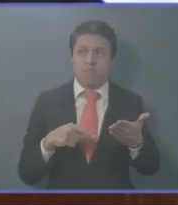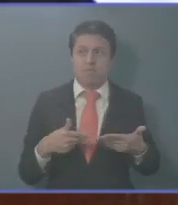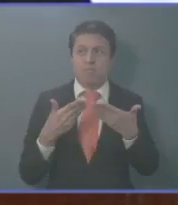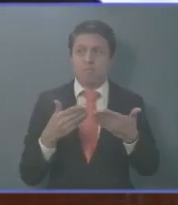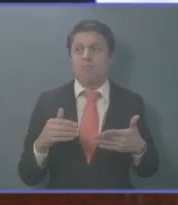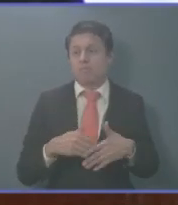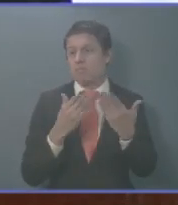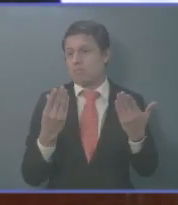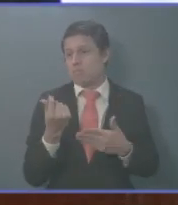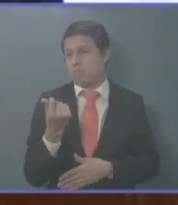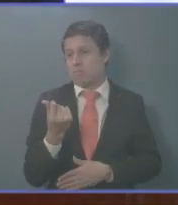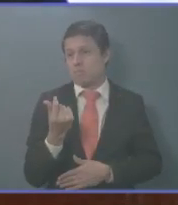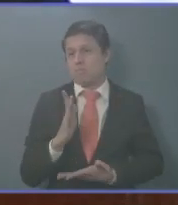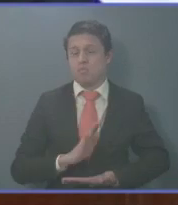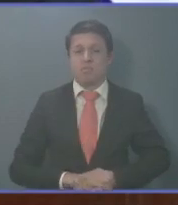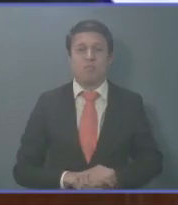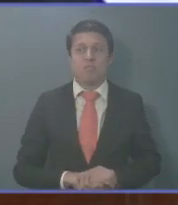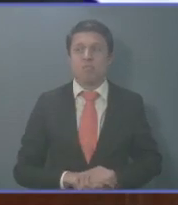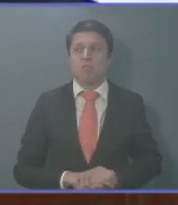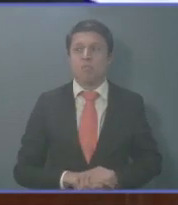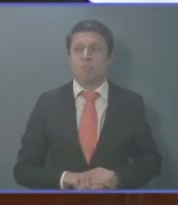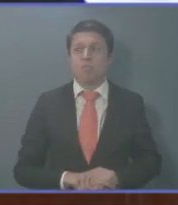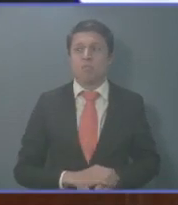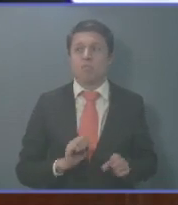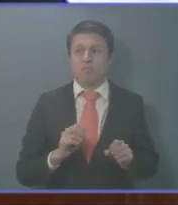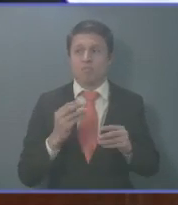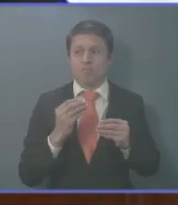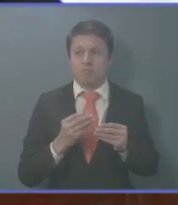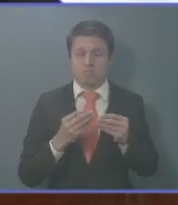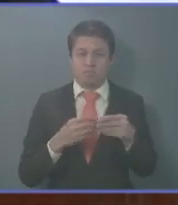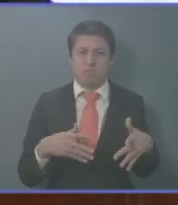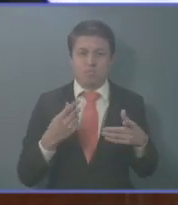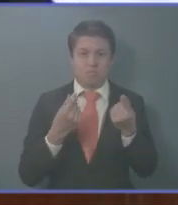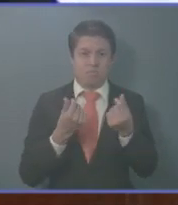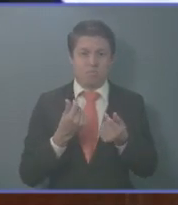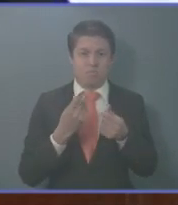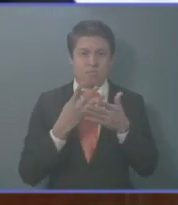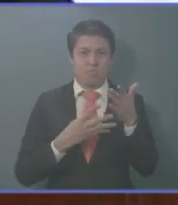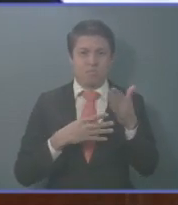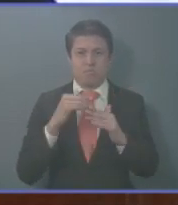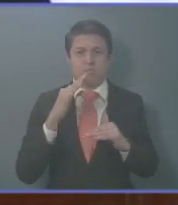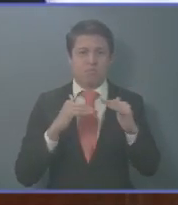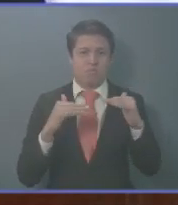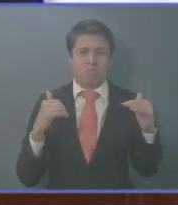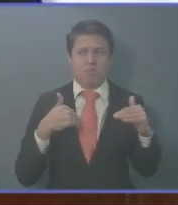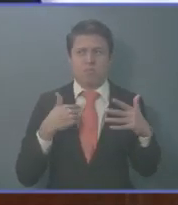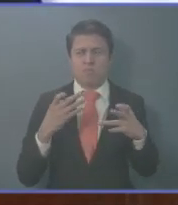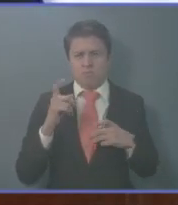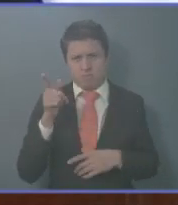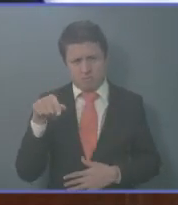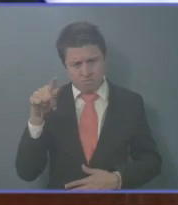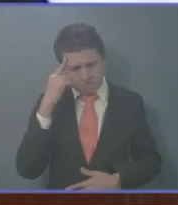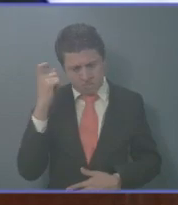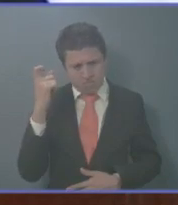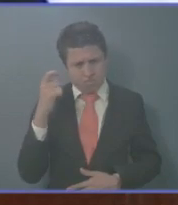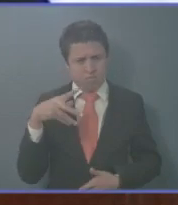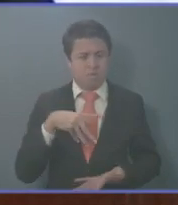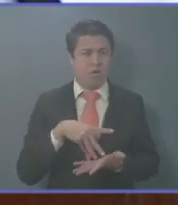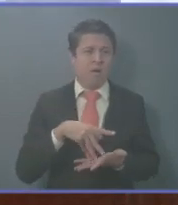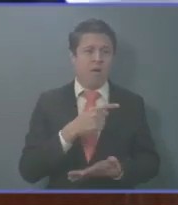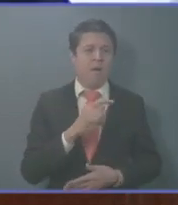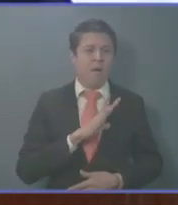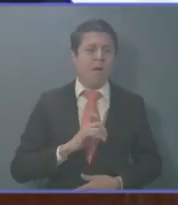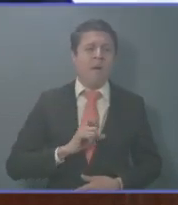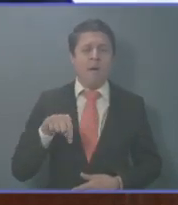no hay fondos, que se puede perder el equilibrio presupuestario. Yo le quiero recordar al pueblo salvadoreño y a